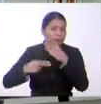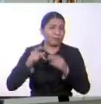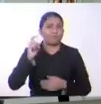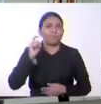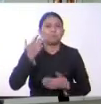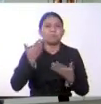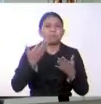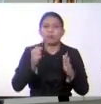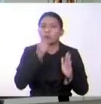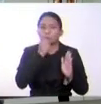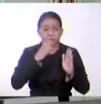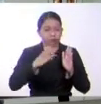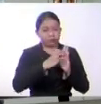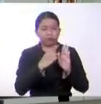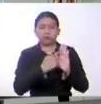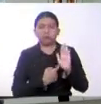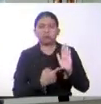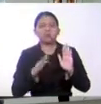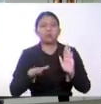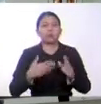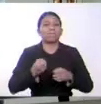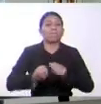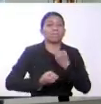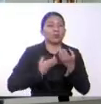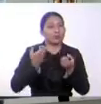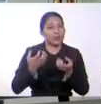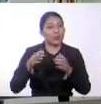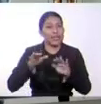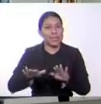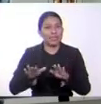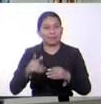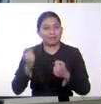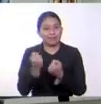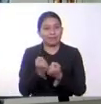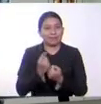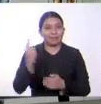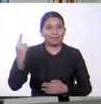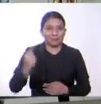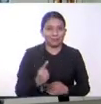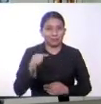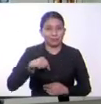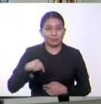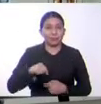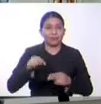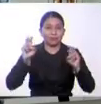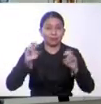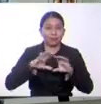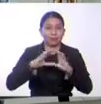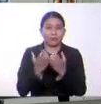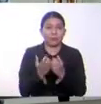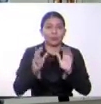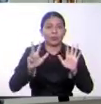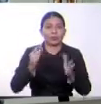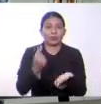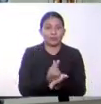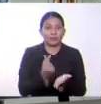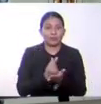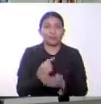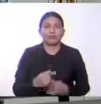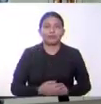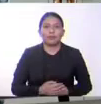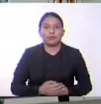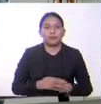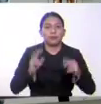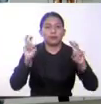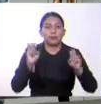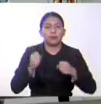poéticos muy interesantes. Cecilia, muchas gracias por habernos acompañado en esta teleclase de 8º grado en el que abordamos el tema de